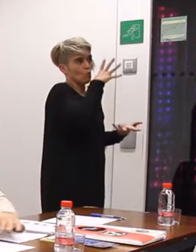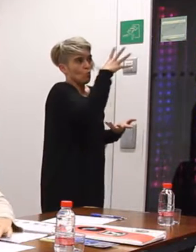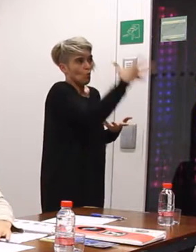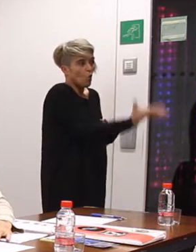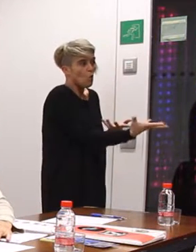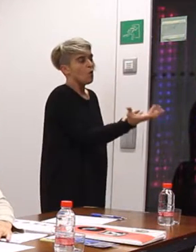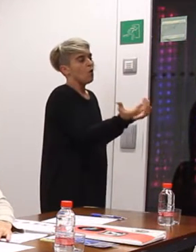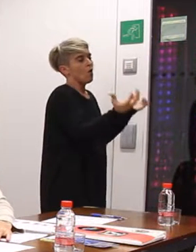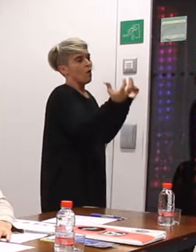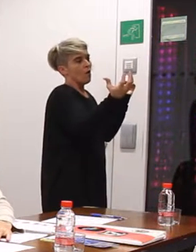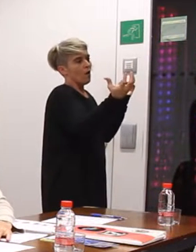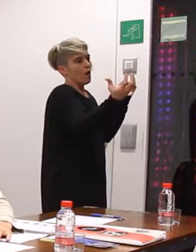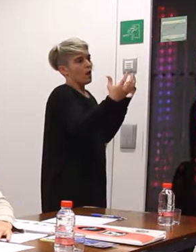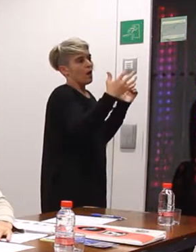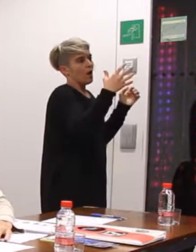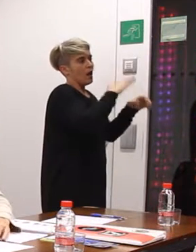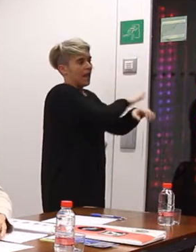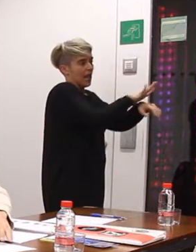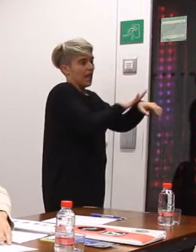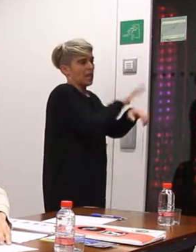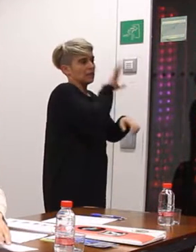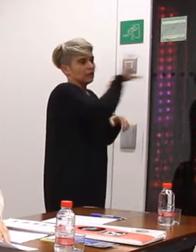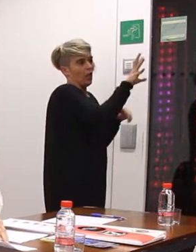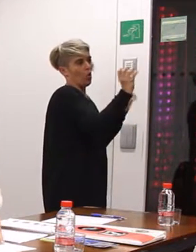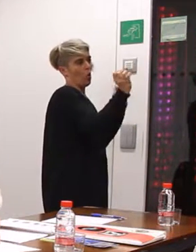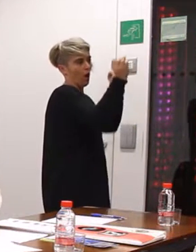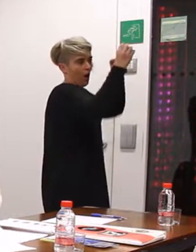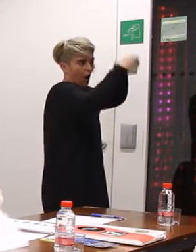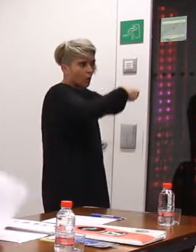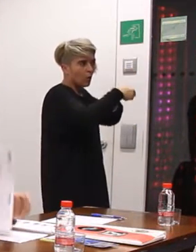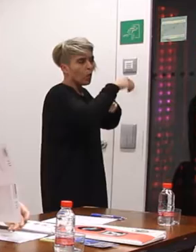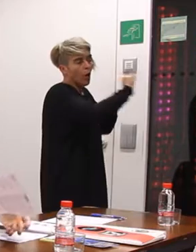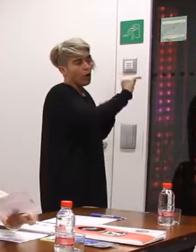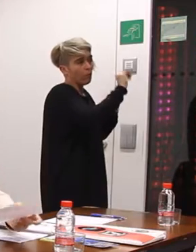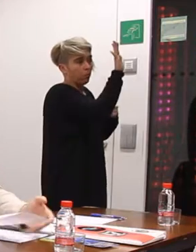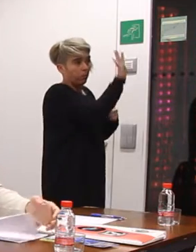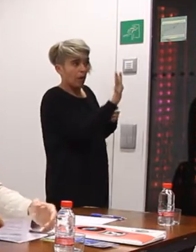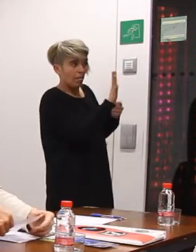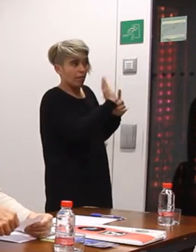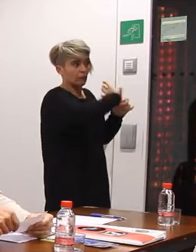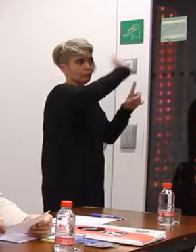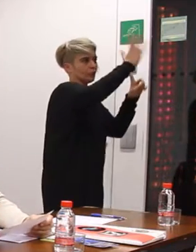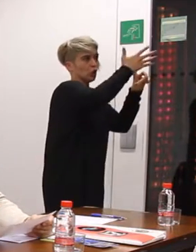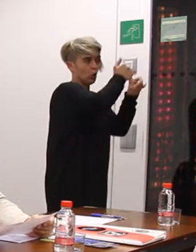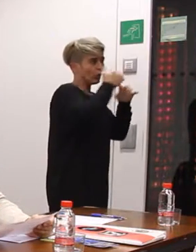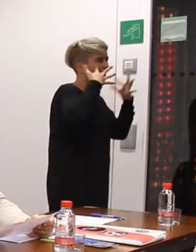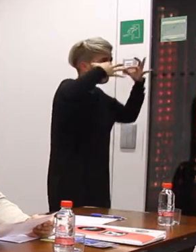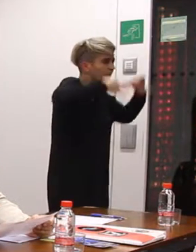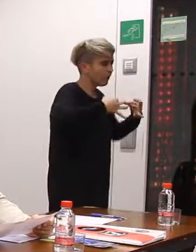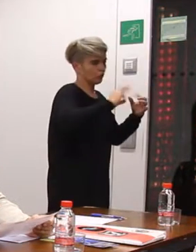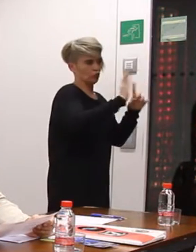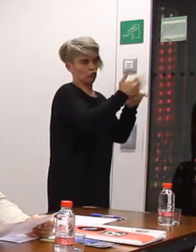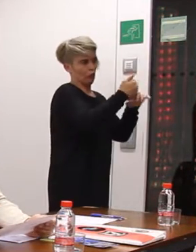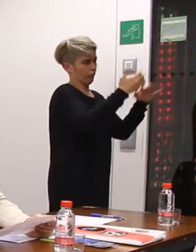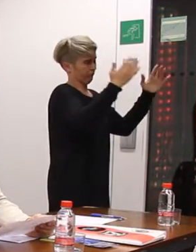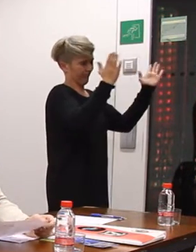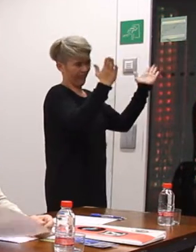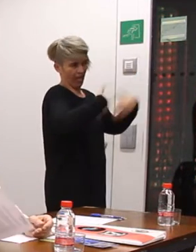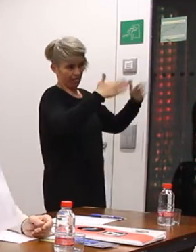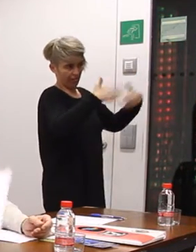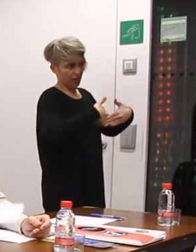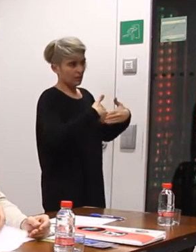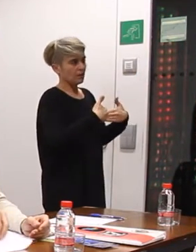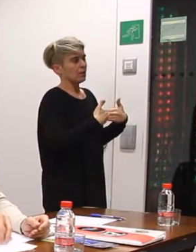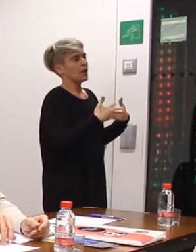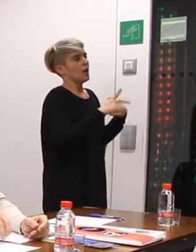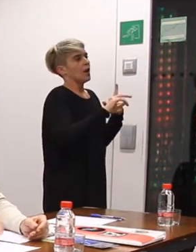están alcanzando a nivel del Estado, que parece que solucionan todo y que en la práctica no solucionan nada. Imagino que luego de